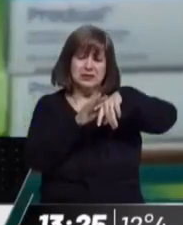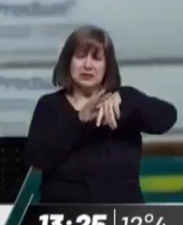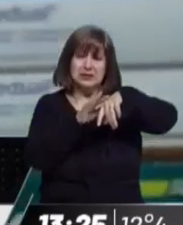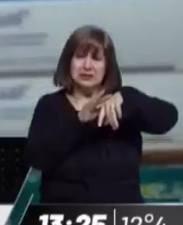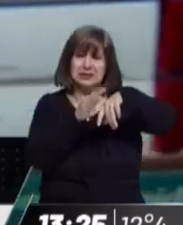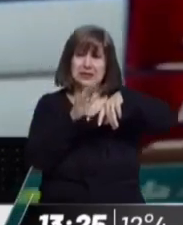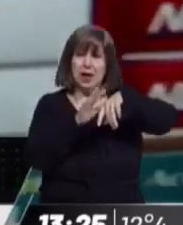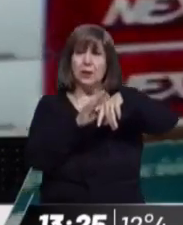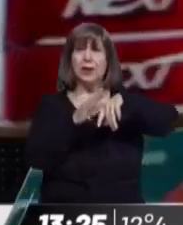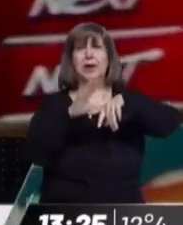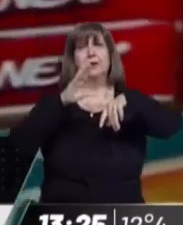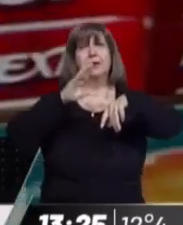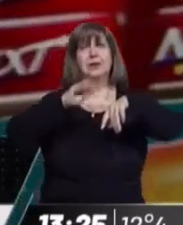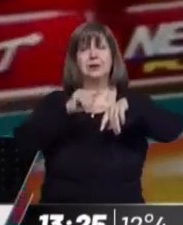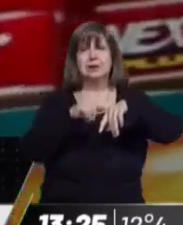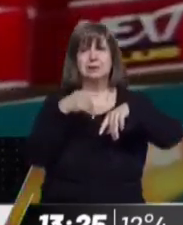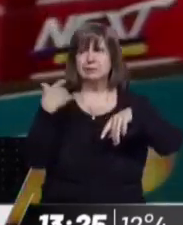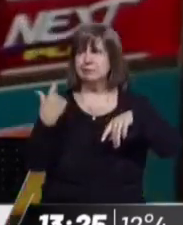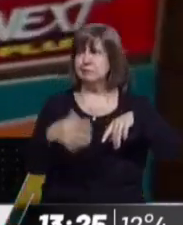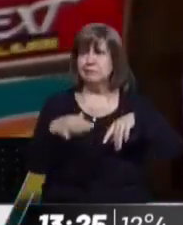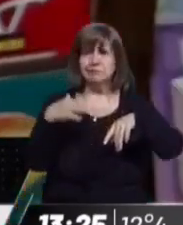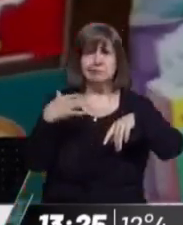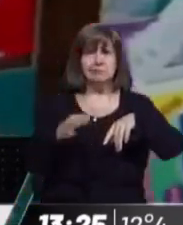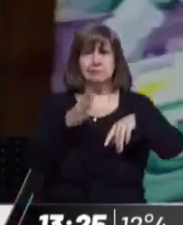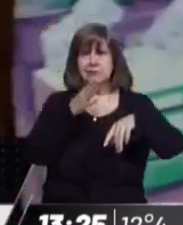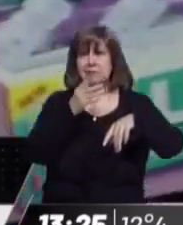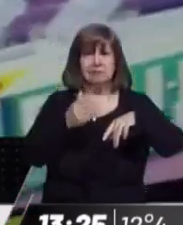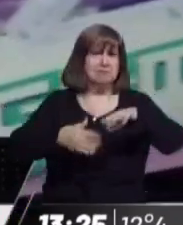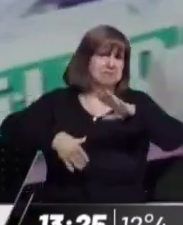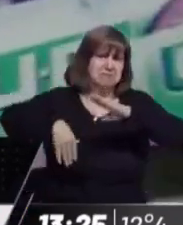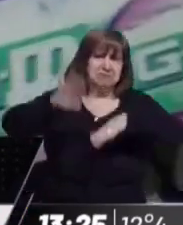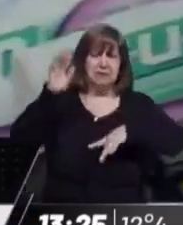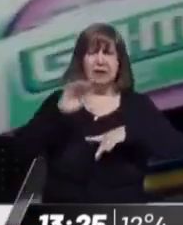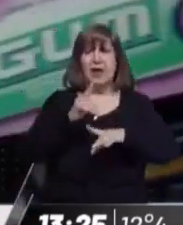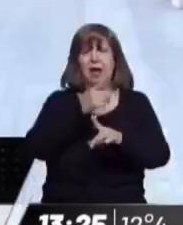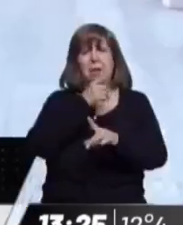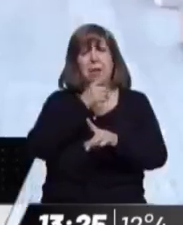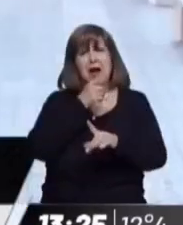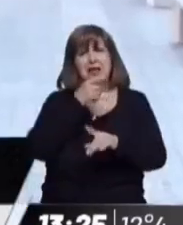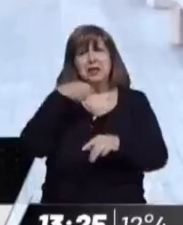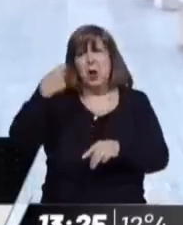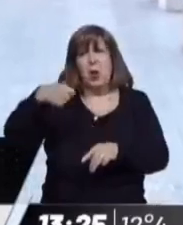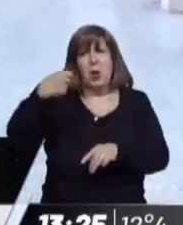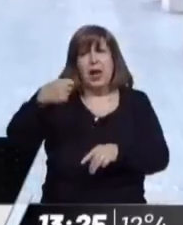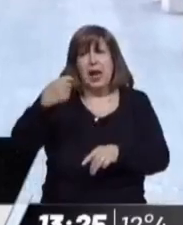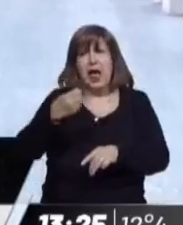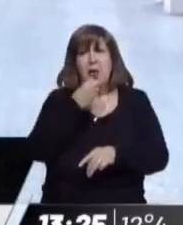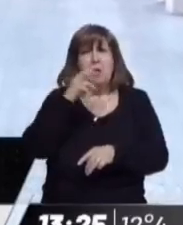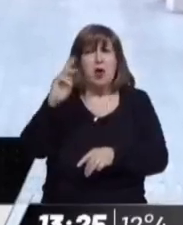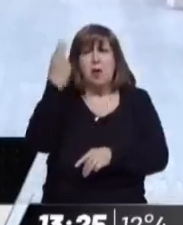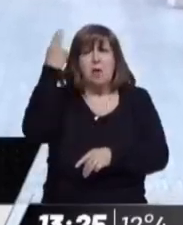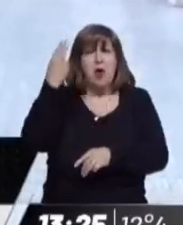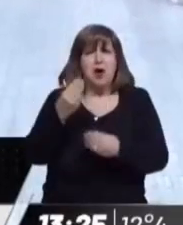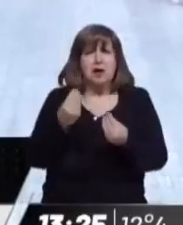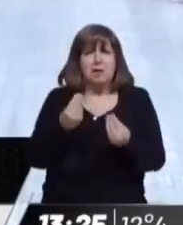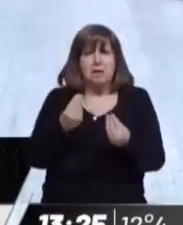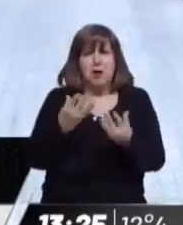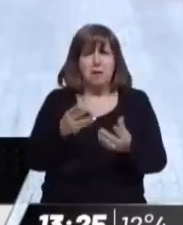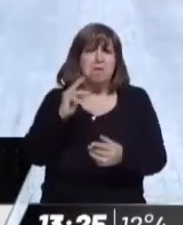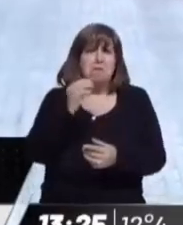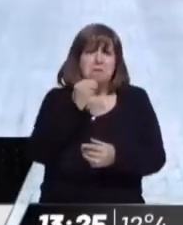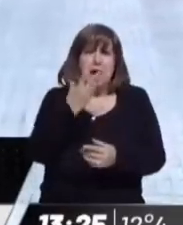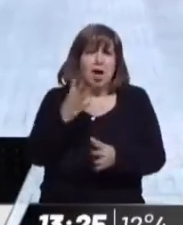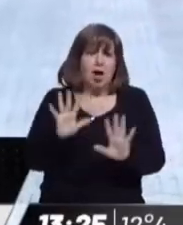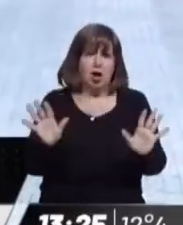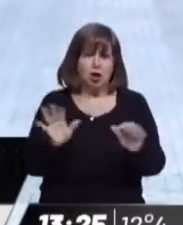los ya como ancianos que somos ya Tenemos que irnos de este mundo para mí el tema de los Remedios hoy